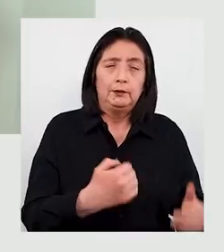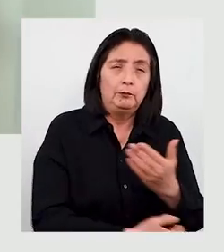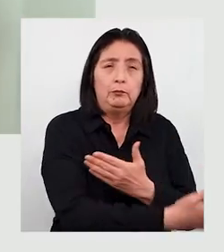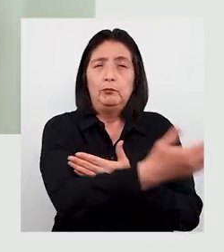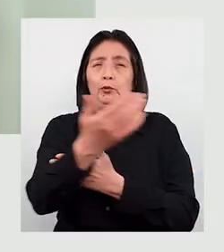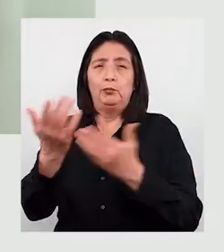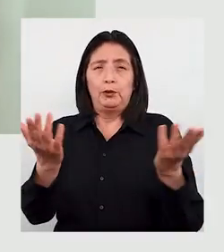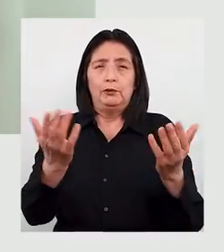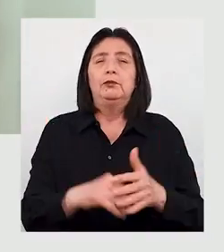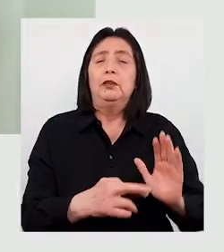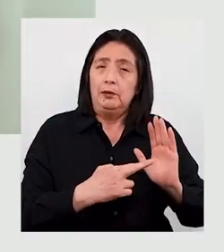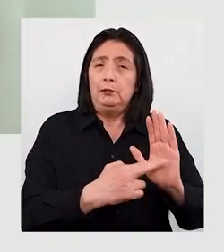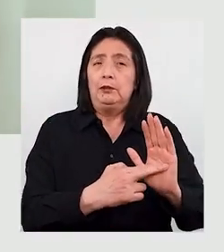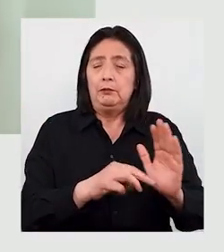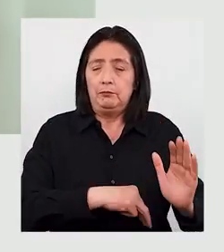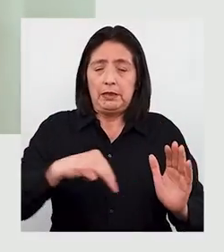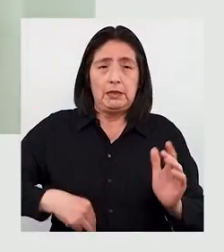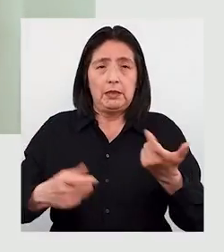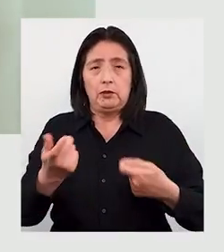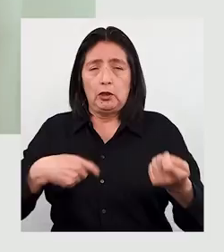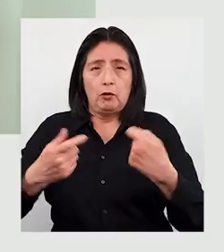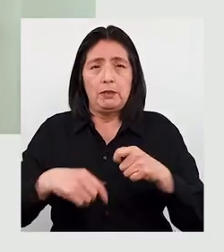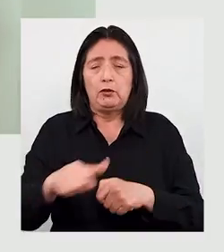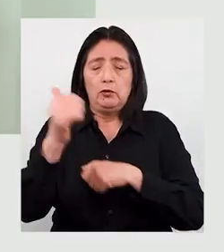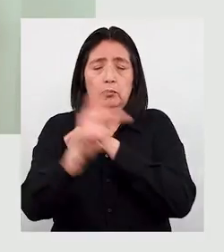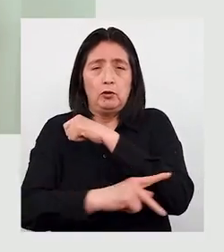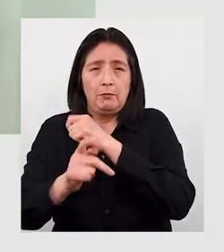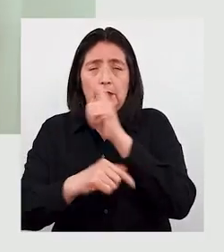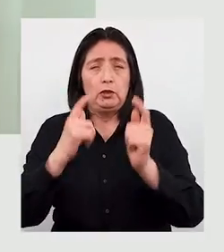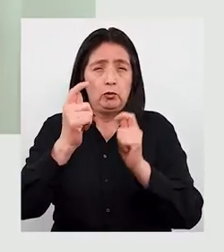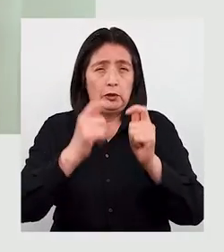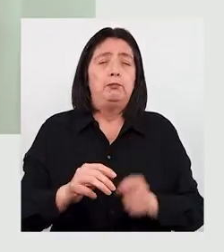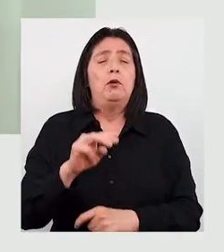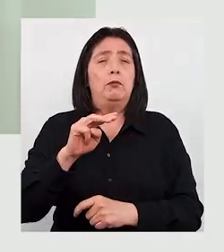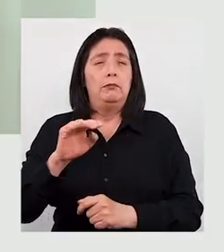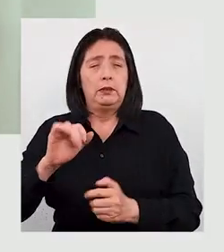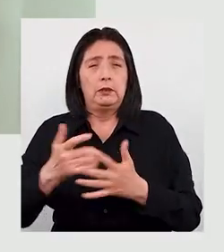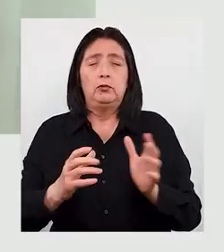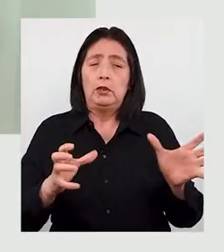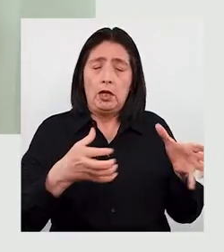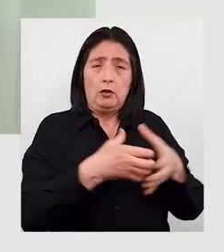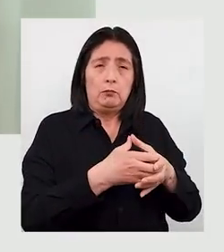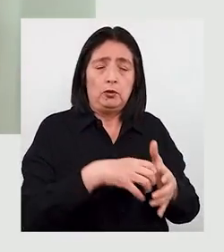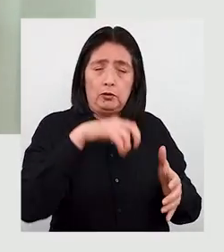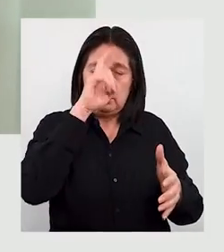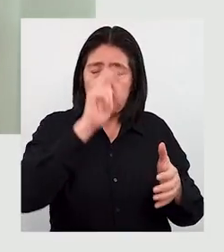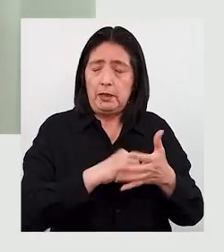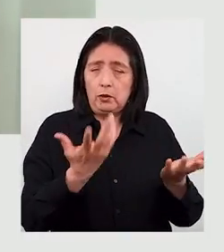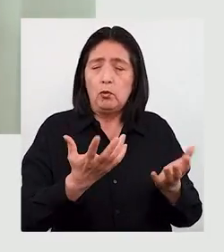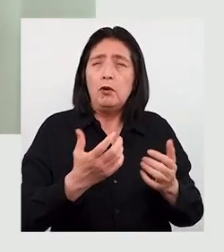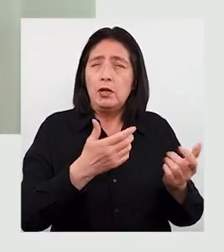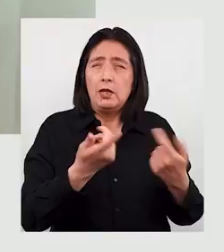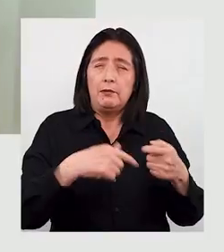Muy buenos días. A nombre del Ministerio de Comercio Exterior y Turismo, MINCETUR, y de la Comisión de Promoción del Perú para la Exportación